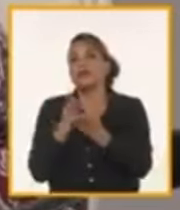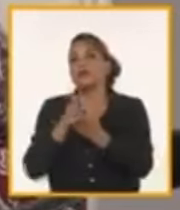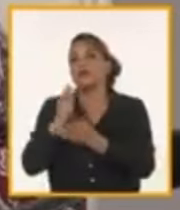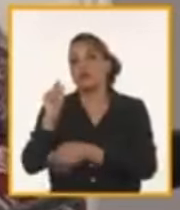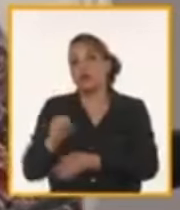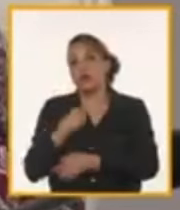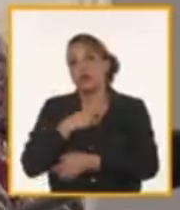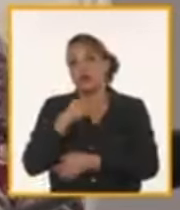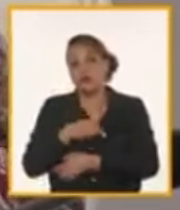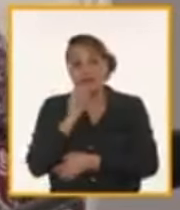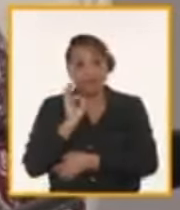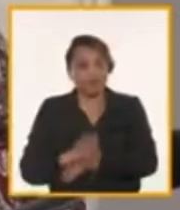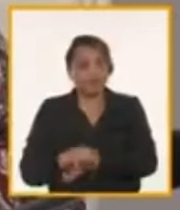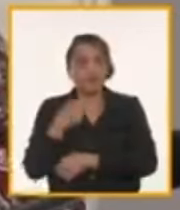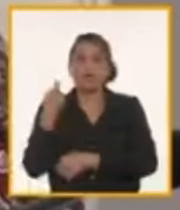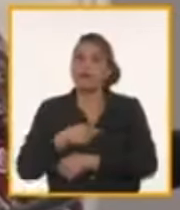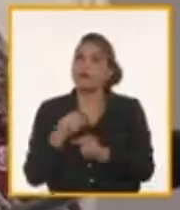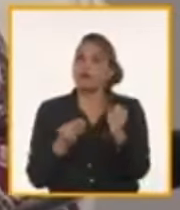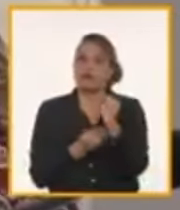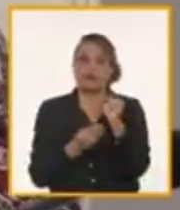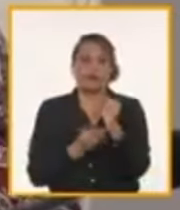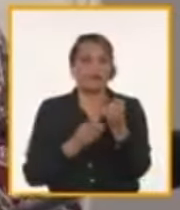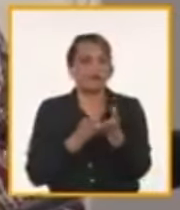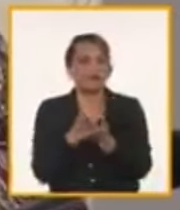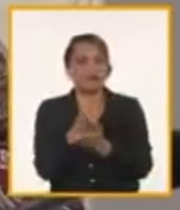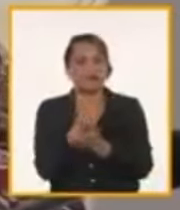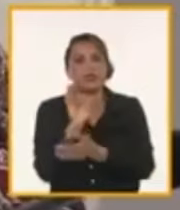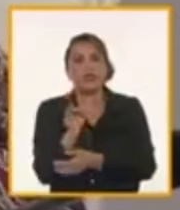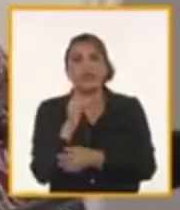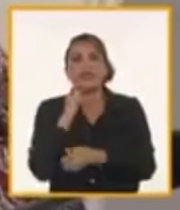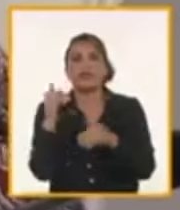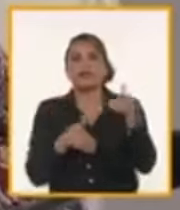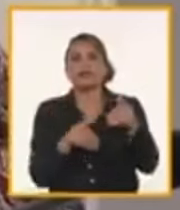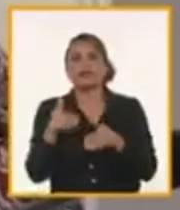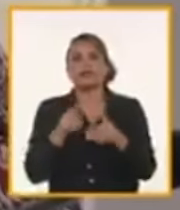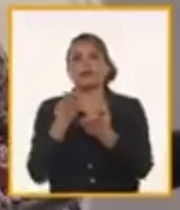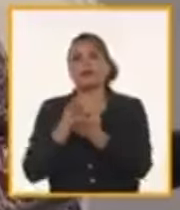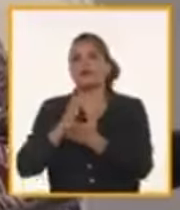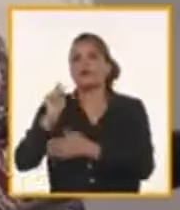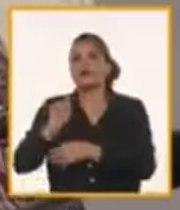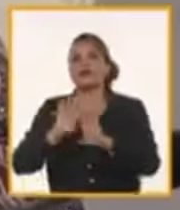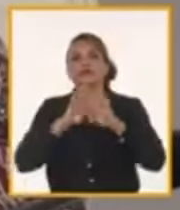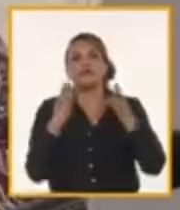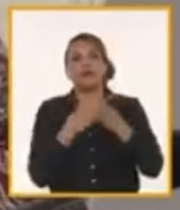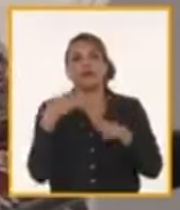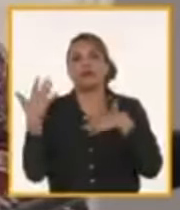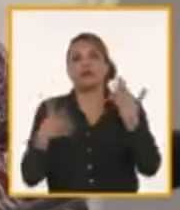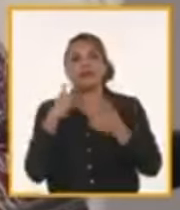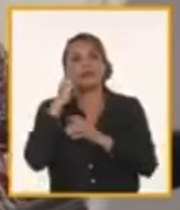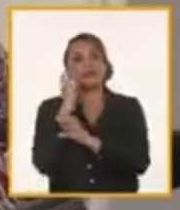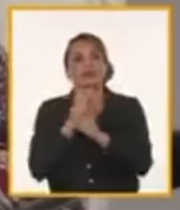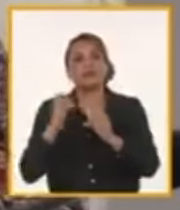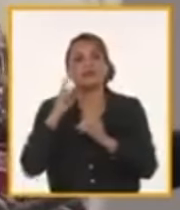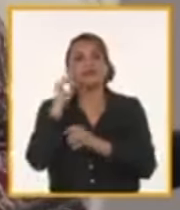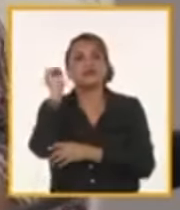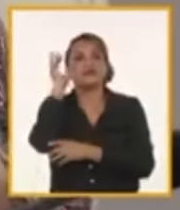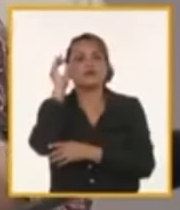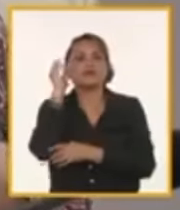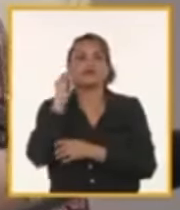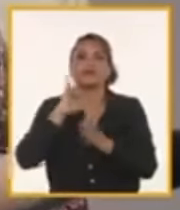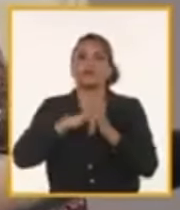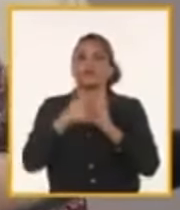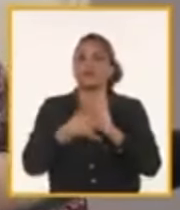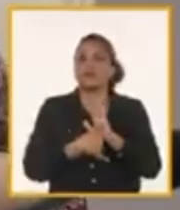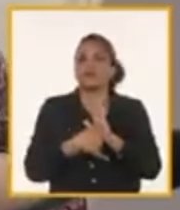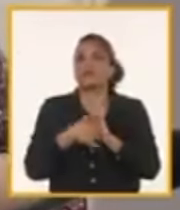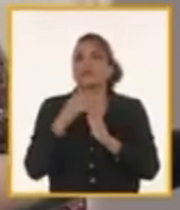nosotros tenemos que seguir potenciando realmente la participación de los estudiantes en todas las actividades de ciencia tecnología e Innovación ya sea en la